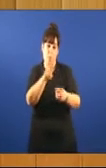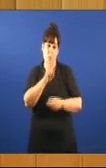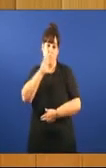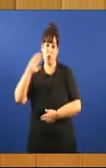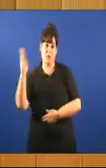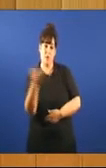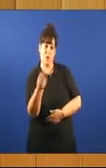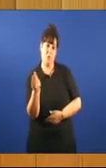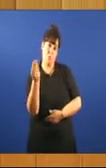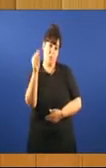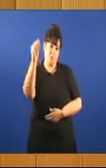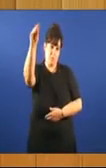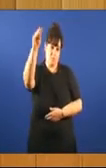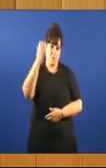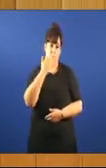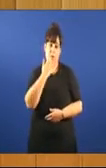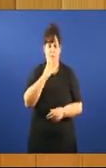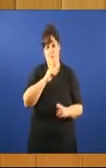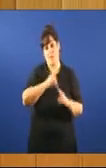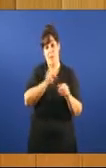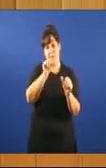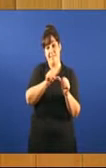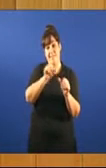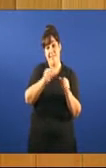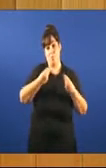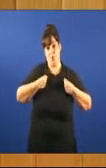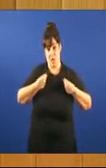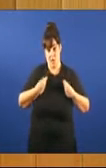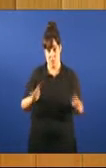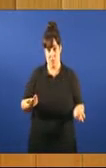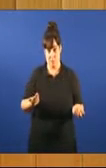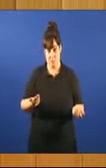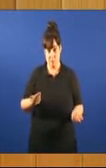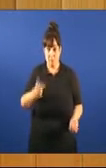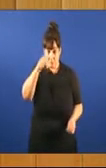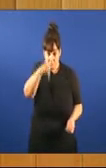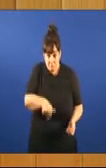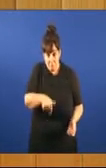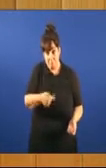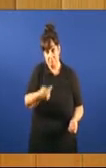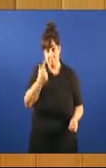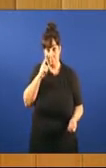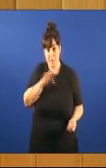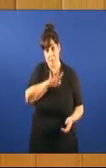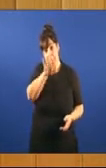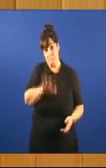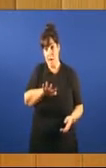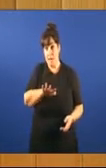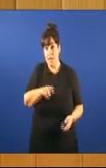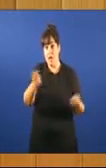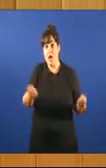co chamado céntimo sanitario. Hoxe, quizás para compensalo, anunciou unha baixada no